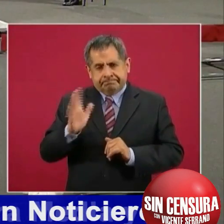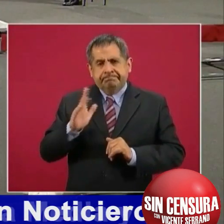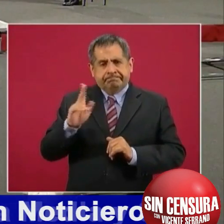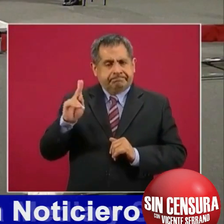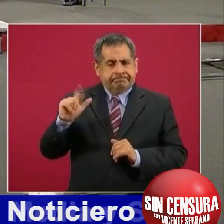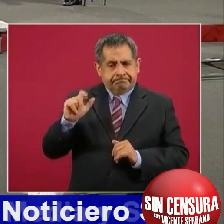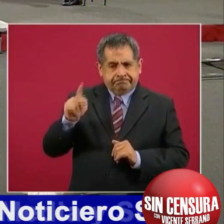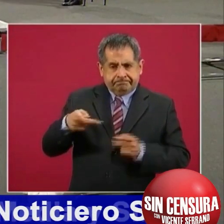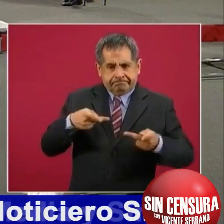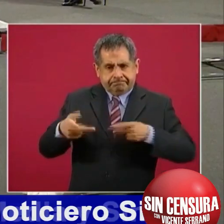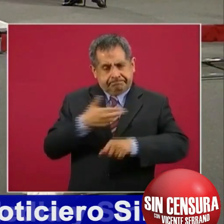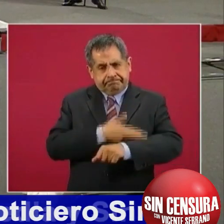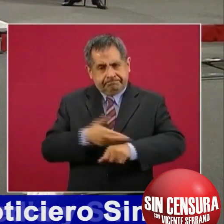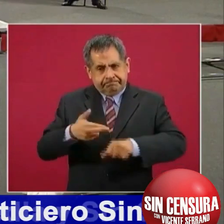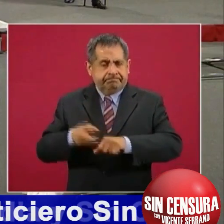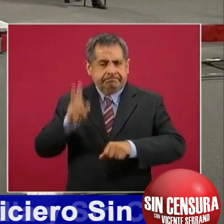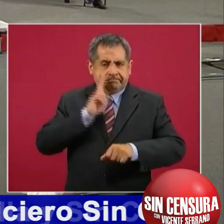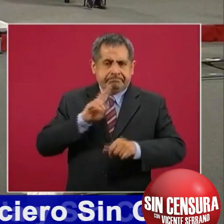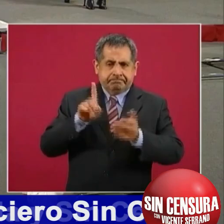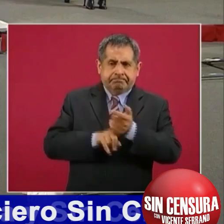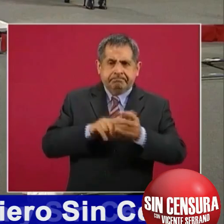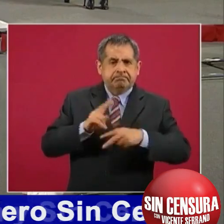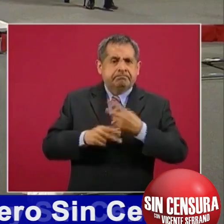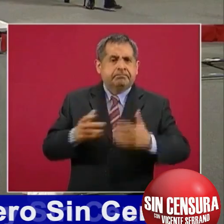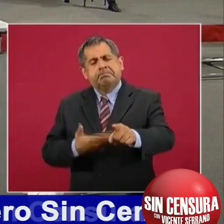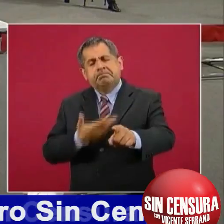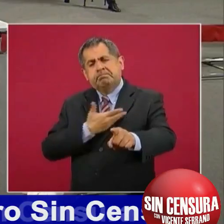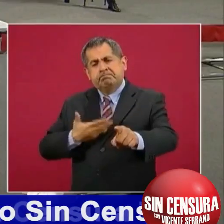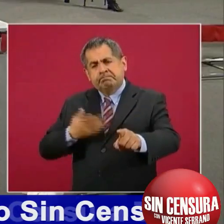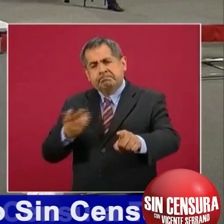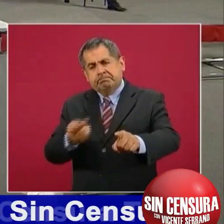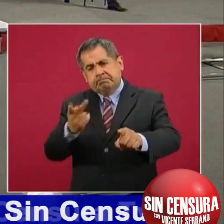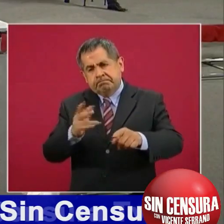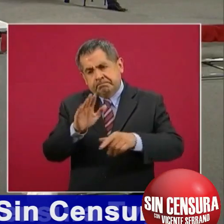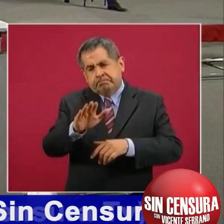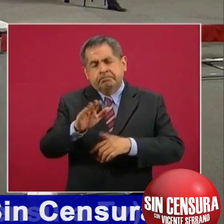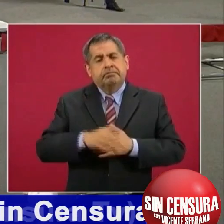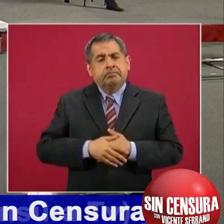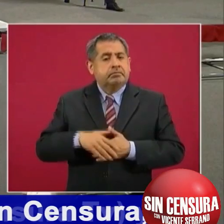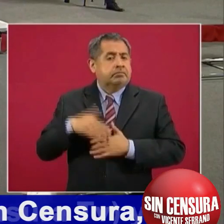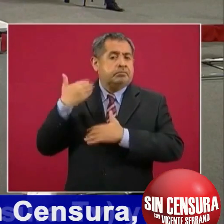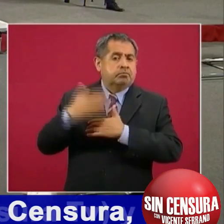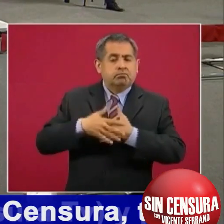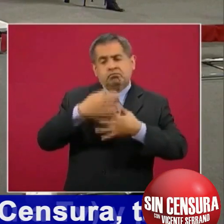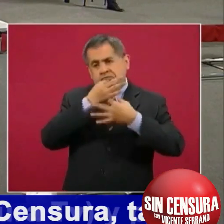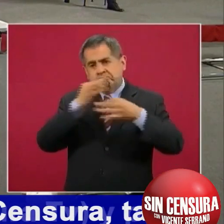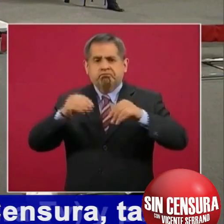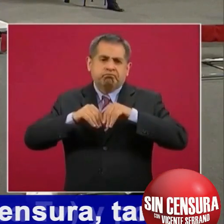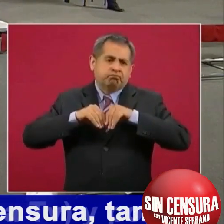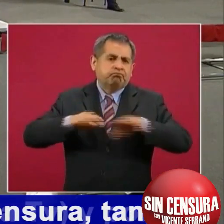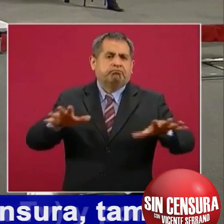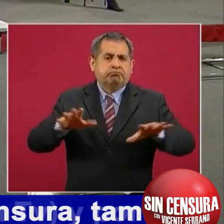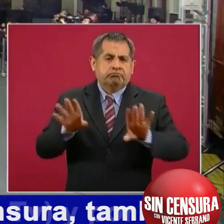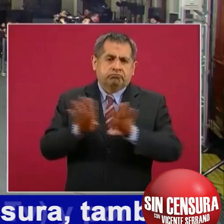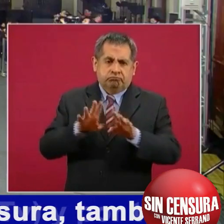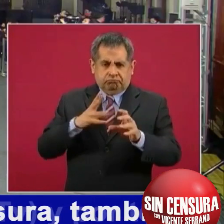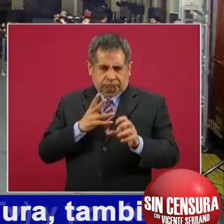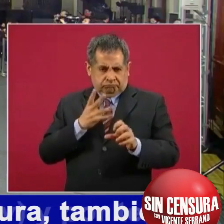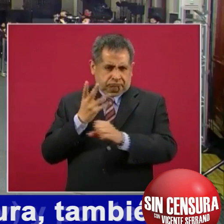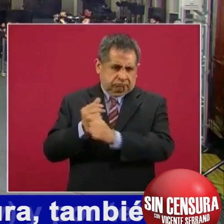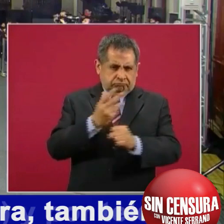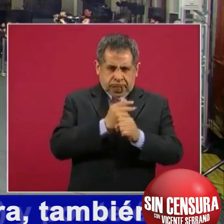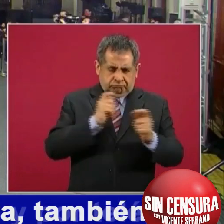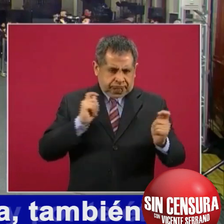plan para enfrentar esta situación. Presidente, presentando el decreto para hacer ya, digamos, la reestructuración y el cambio